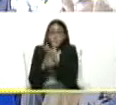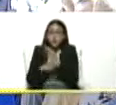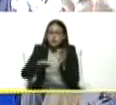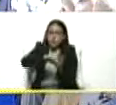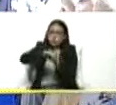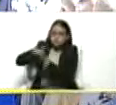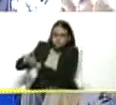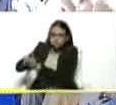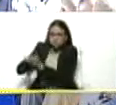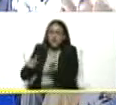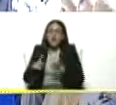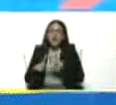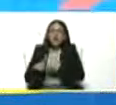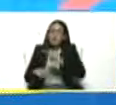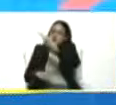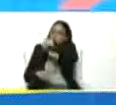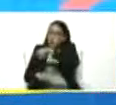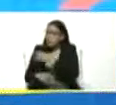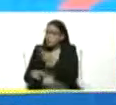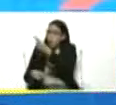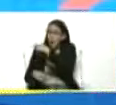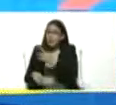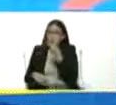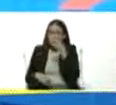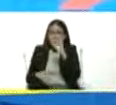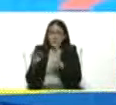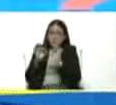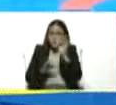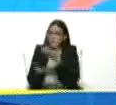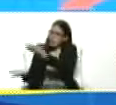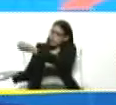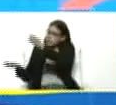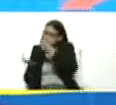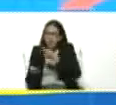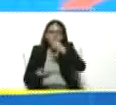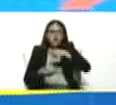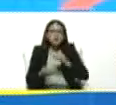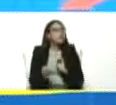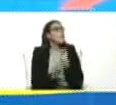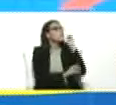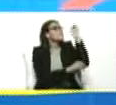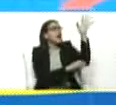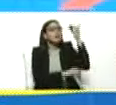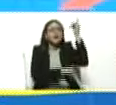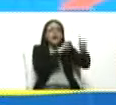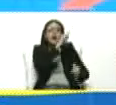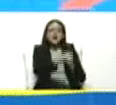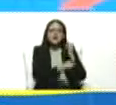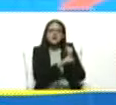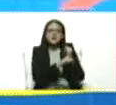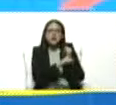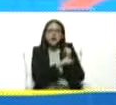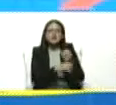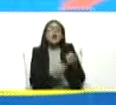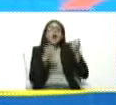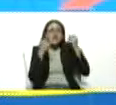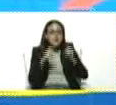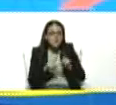Y nosotros le conseguimos el mercado. Y vas creando la ruta. La ruta.